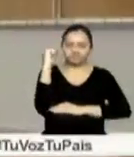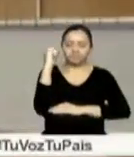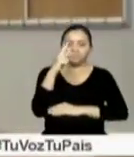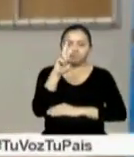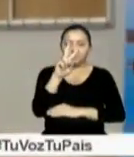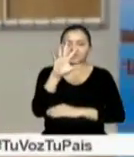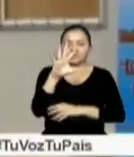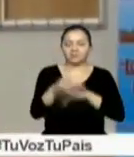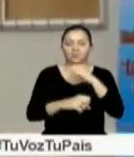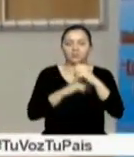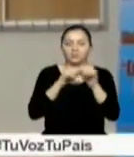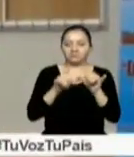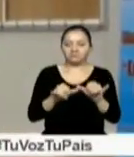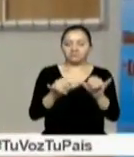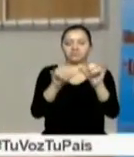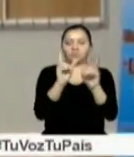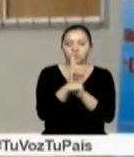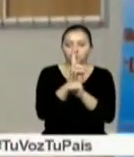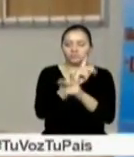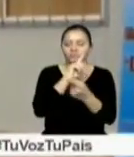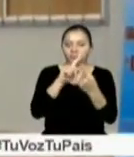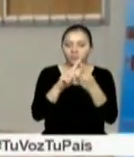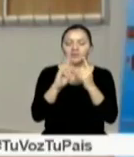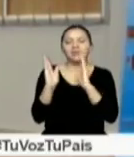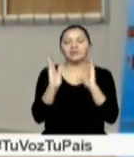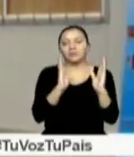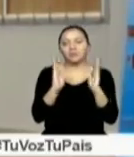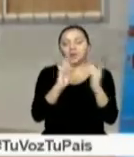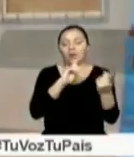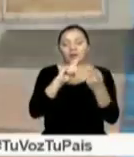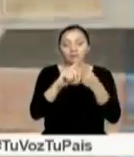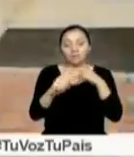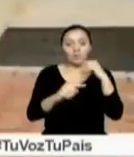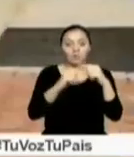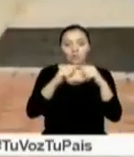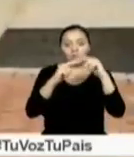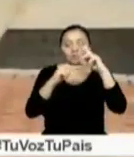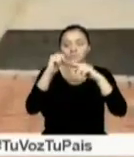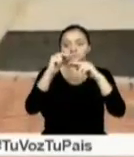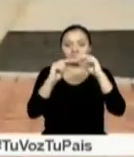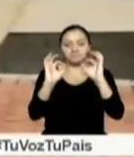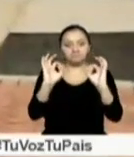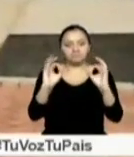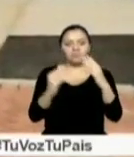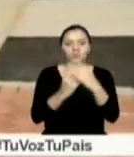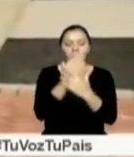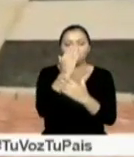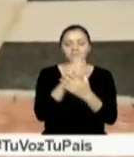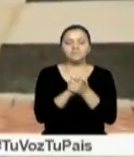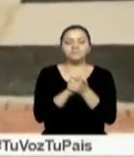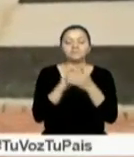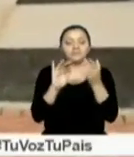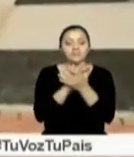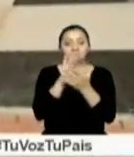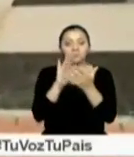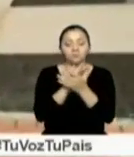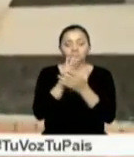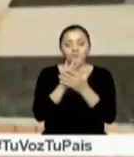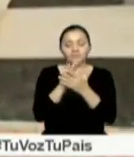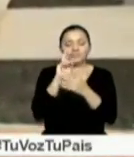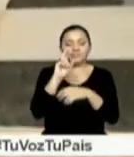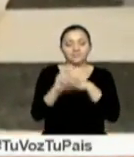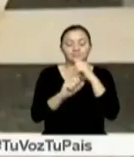años y son provisionales hasta que se edifiquen las unidades educativas del milenio las unidades educativas del siglo